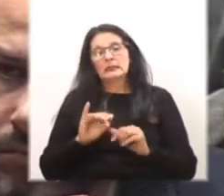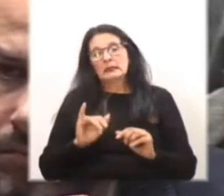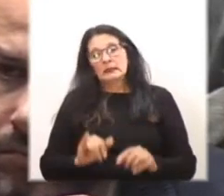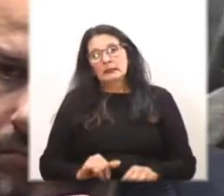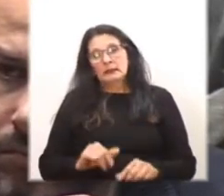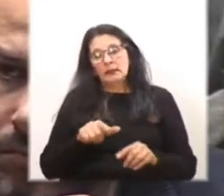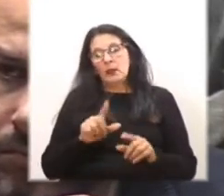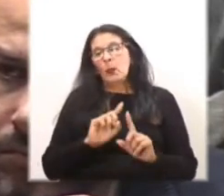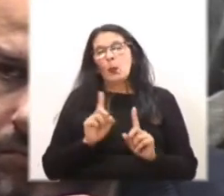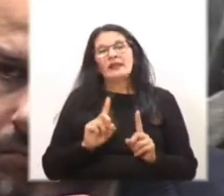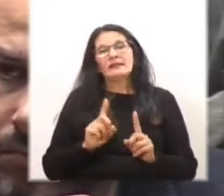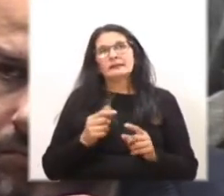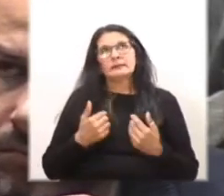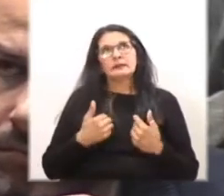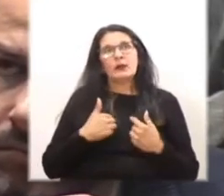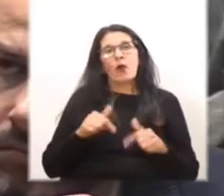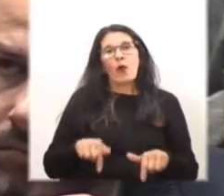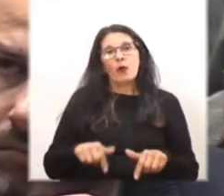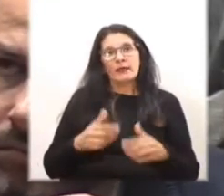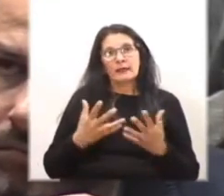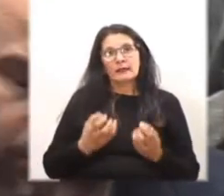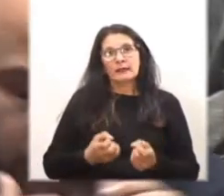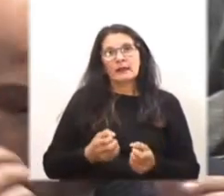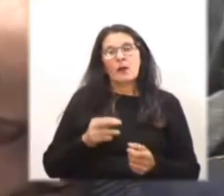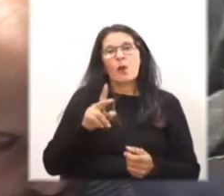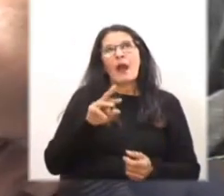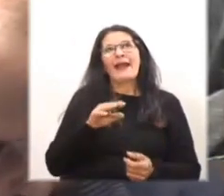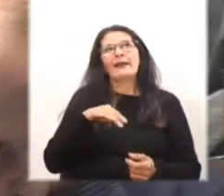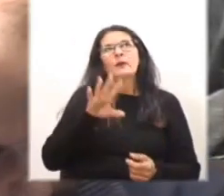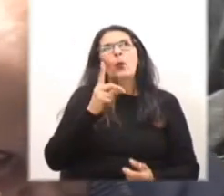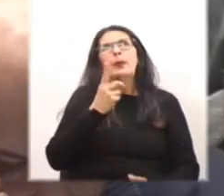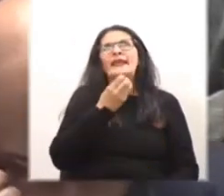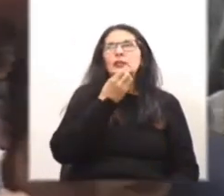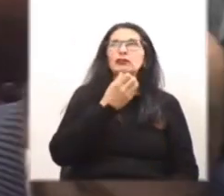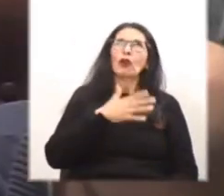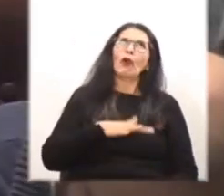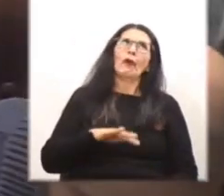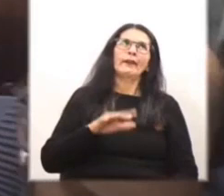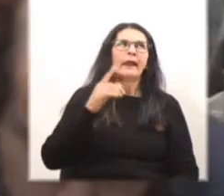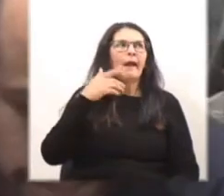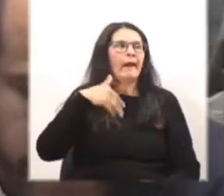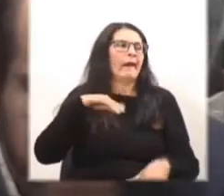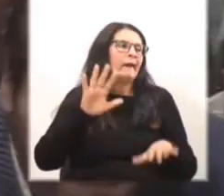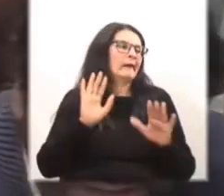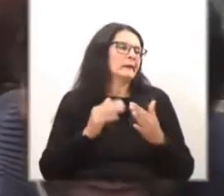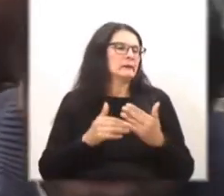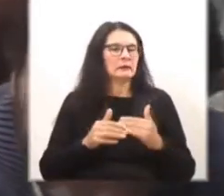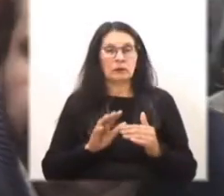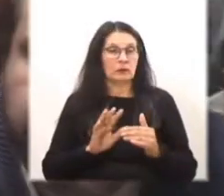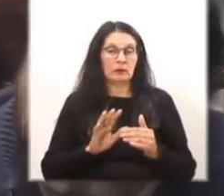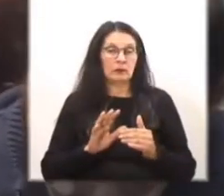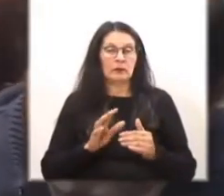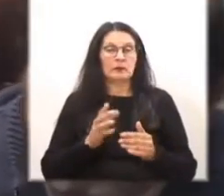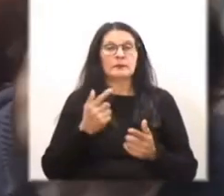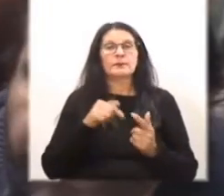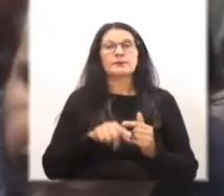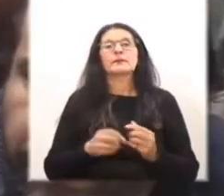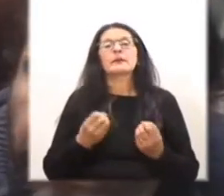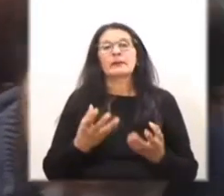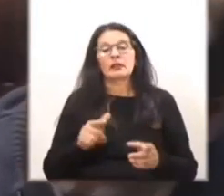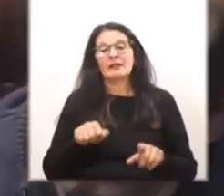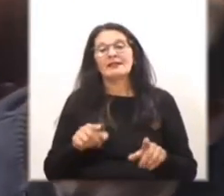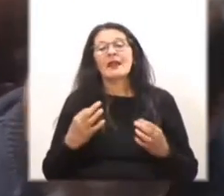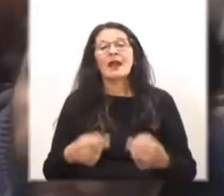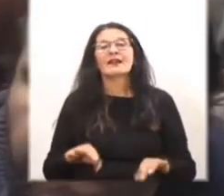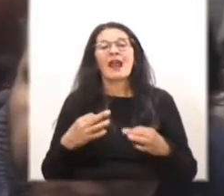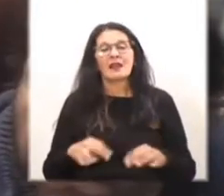mi intención hoy quedarme en el anecdotario histórico de lo que sucedió o está sucediendo, pero esta es la